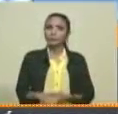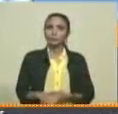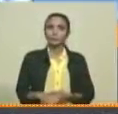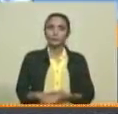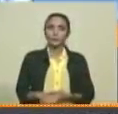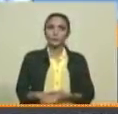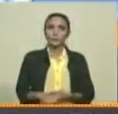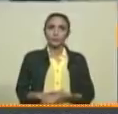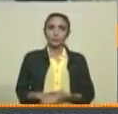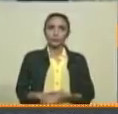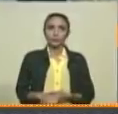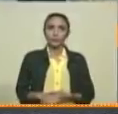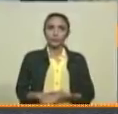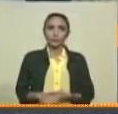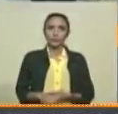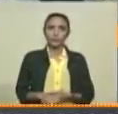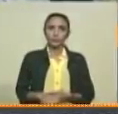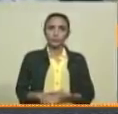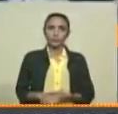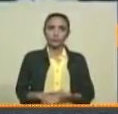comunales.